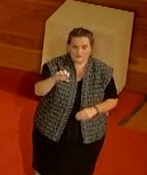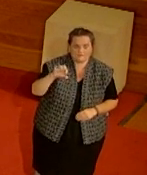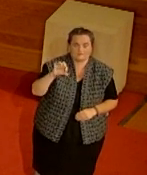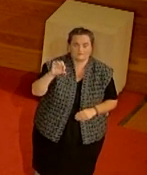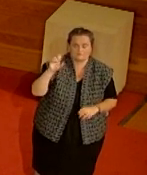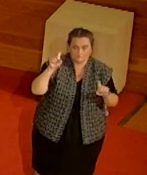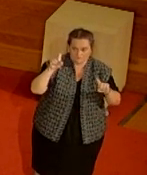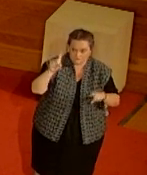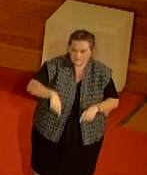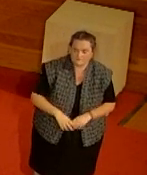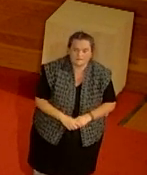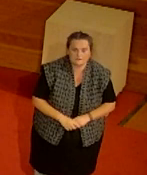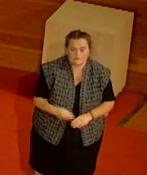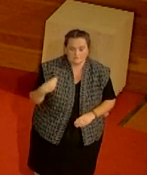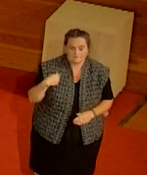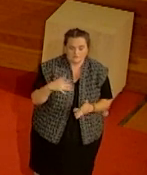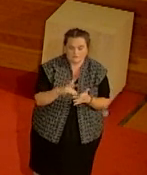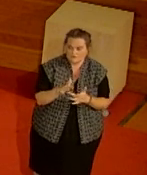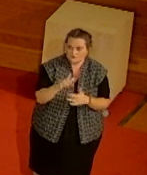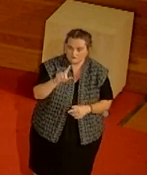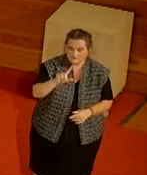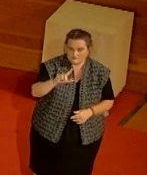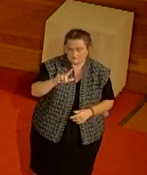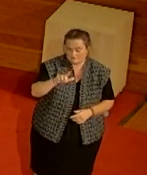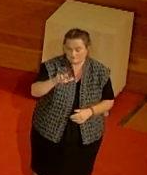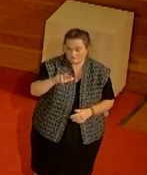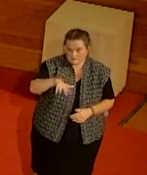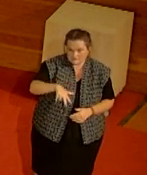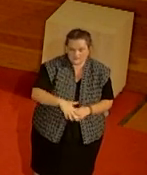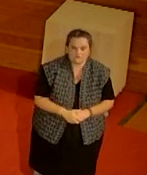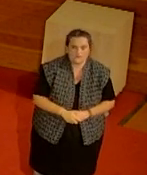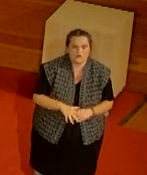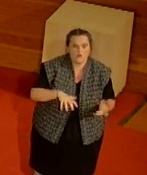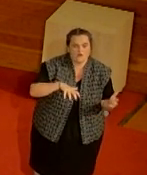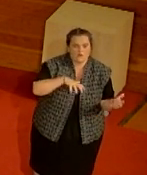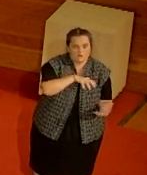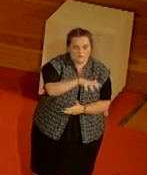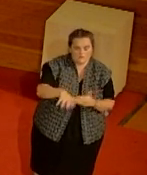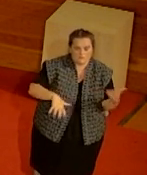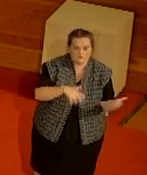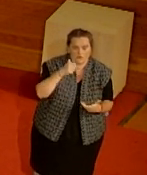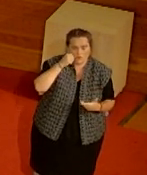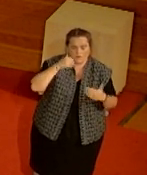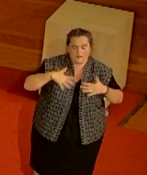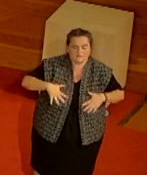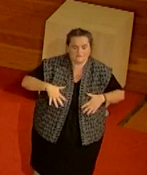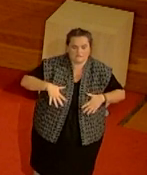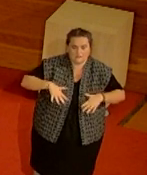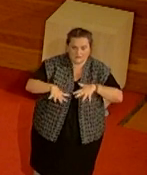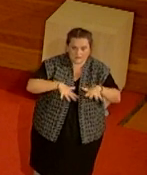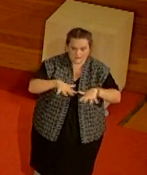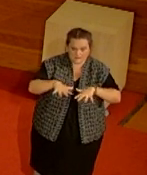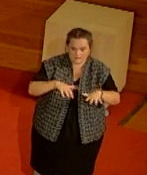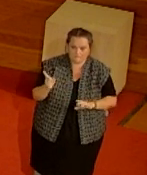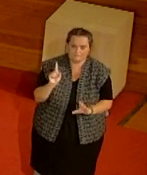Jesús Núñez villaverde es director del Instituto de estudios sobre conflictos y acción humanitaria es especialista en temas de seguridad